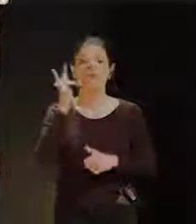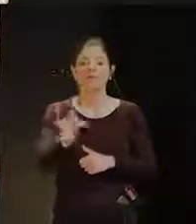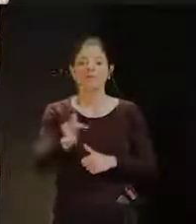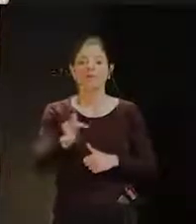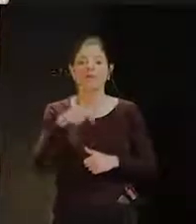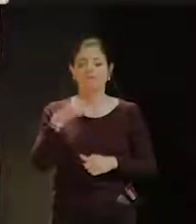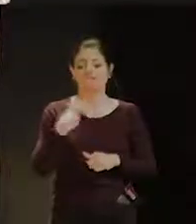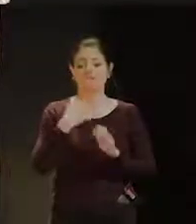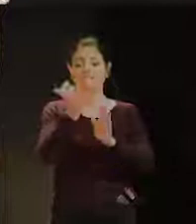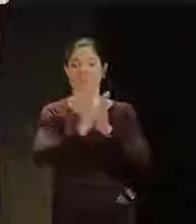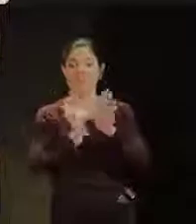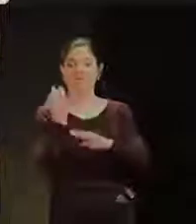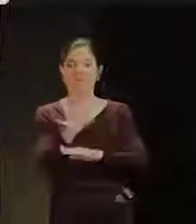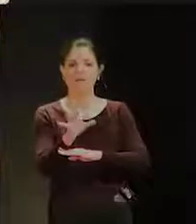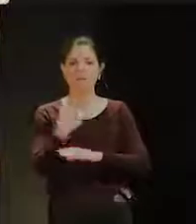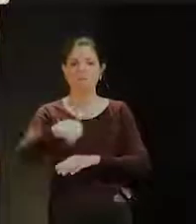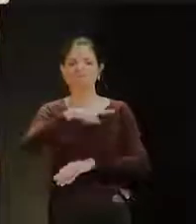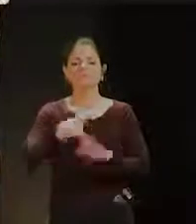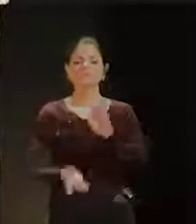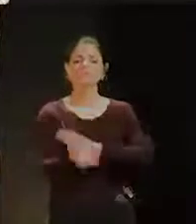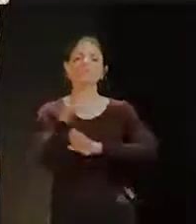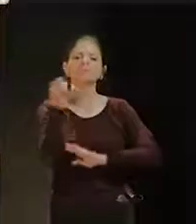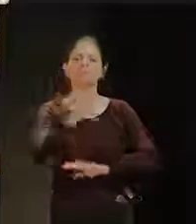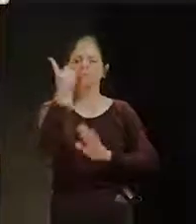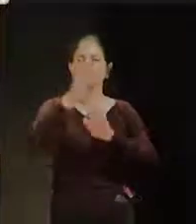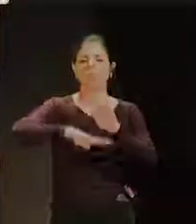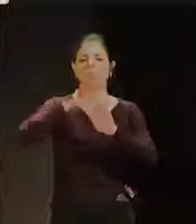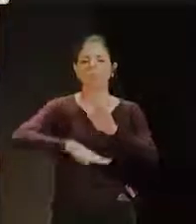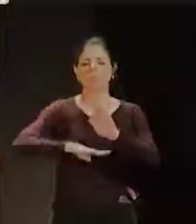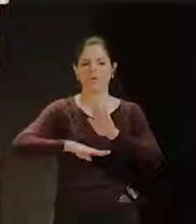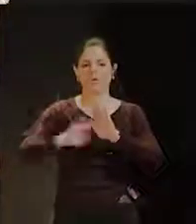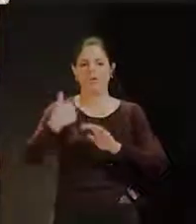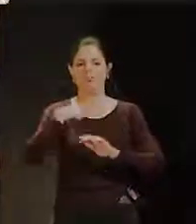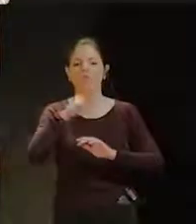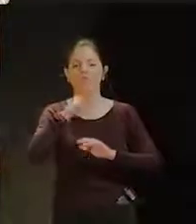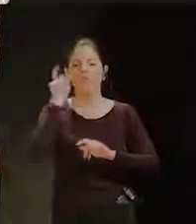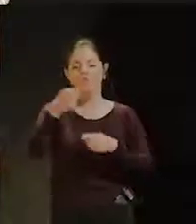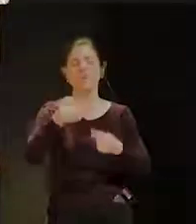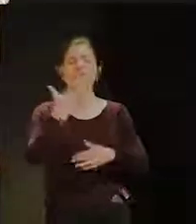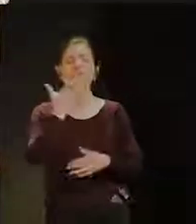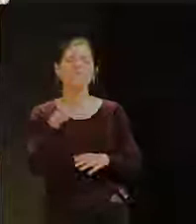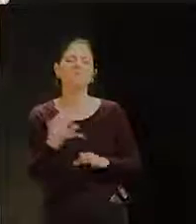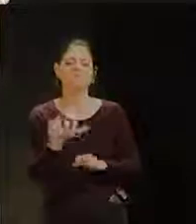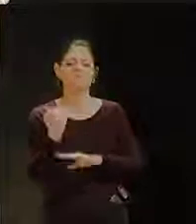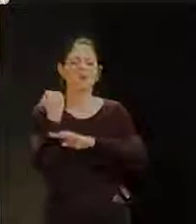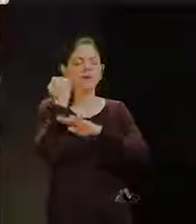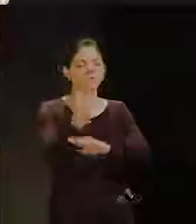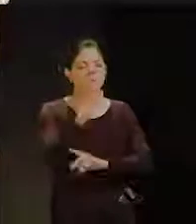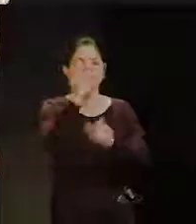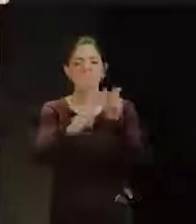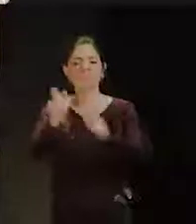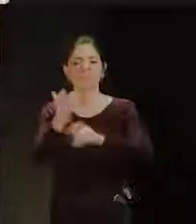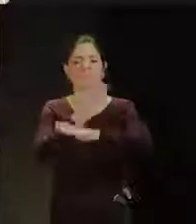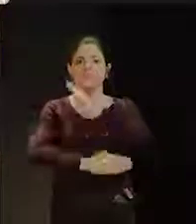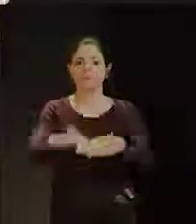Además de esta carta, nosotros hemos creado, por ejemplo, un programa de Mystery Shopping. Esto es para apoyar, por ejemplo, a las personas